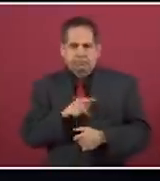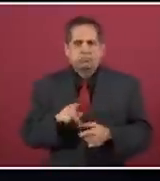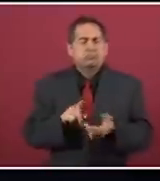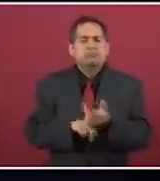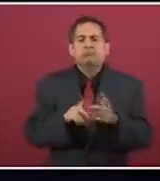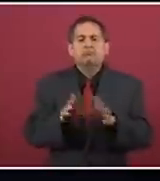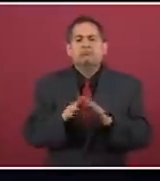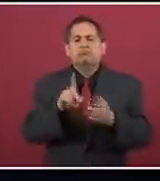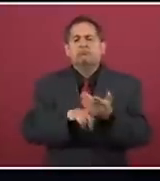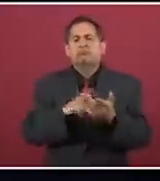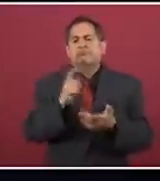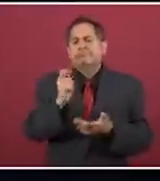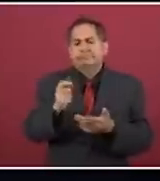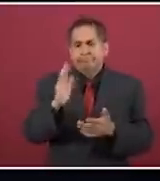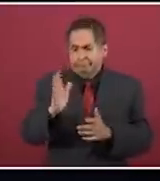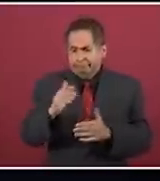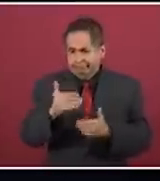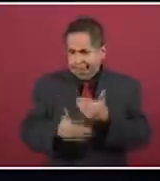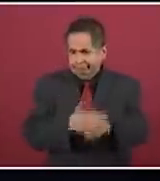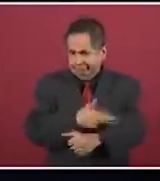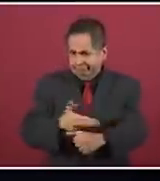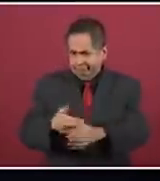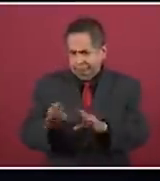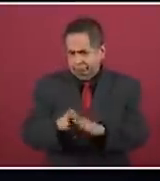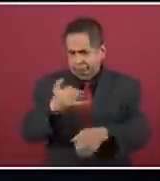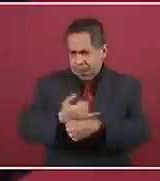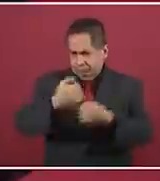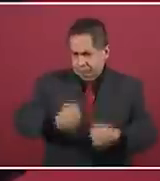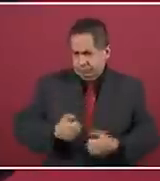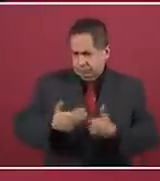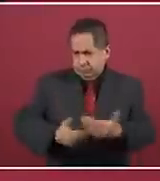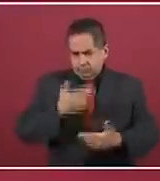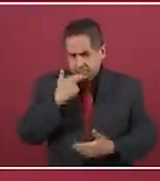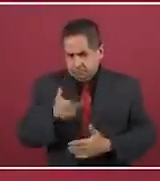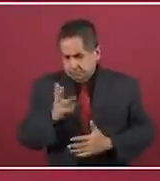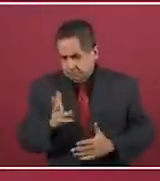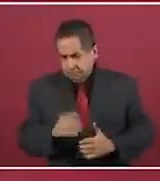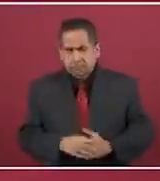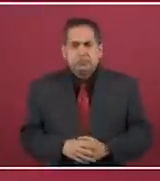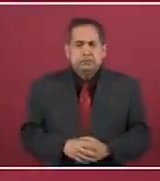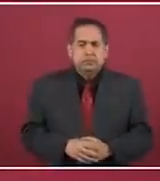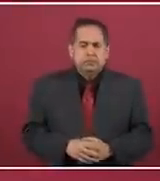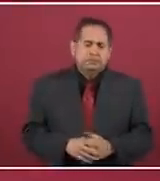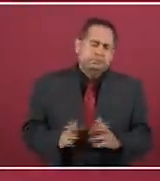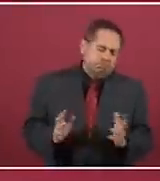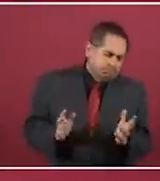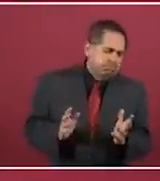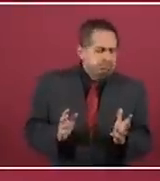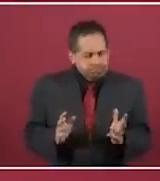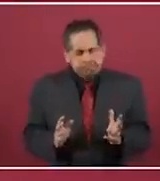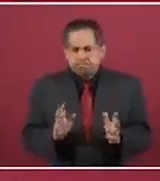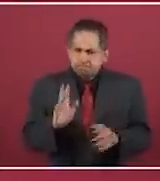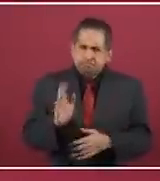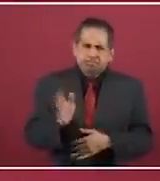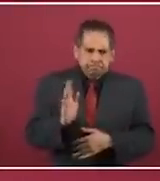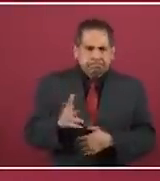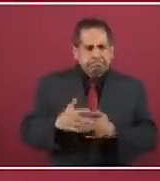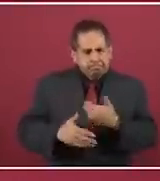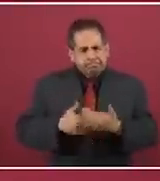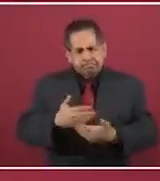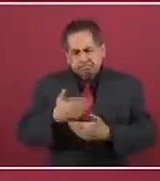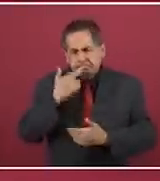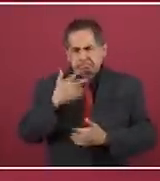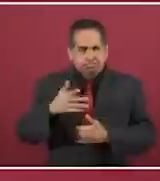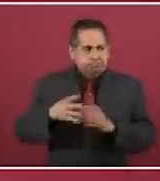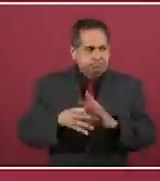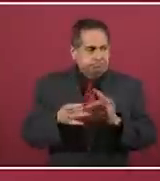mejora en el avance en contra de la inseguridad. Vamos avanzando. Va a llevar algún tiempo, porque, como